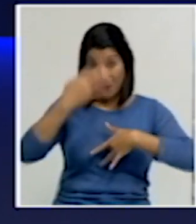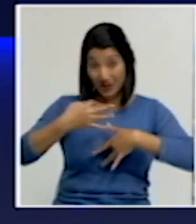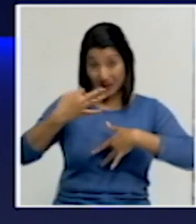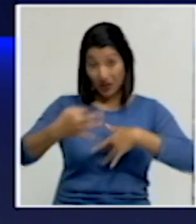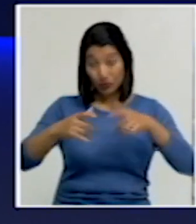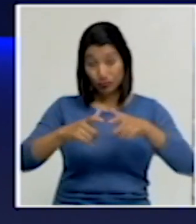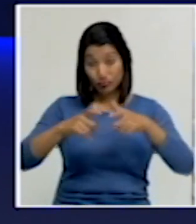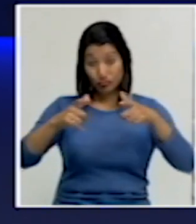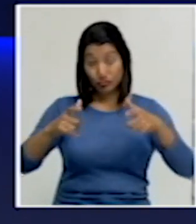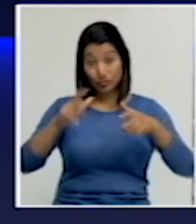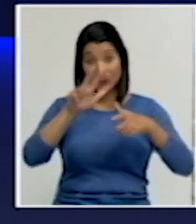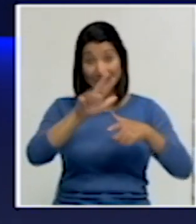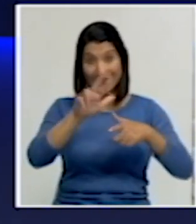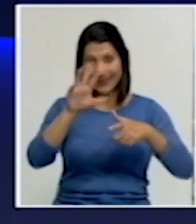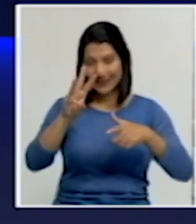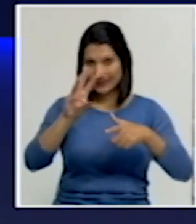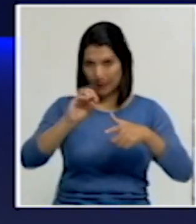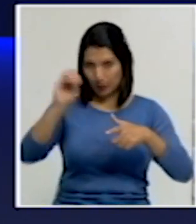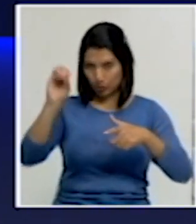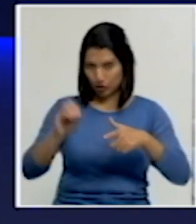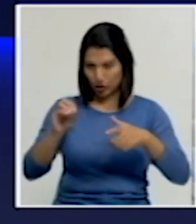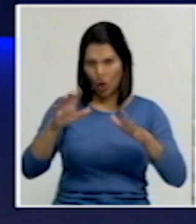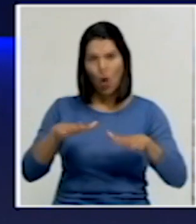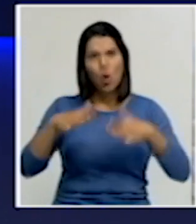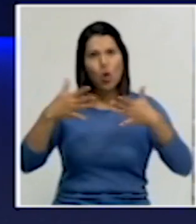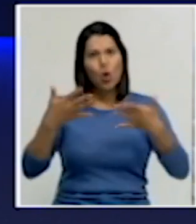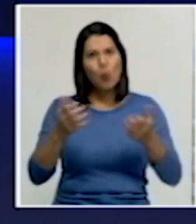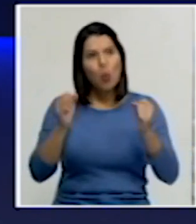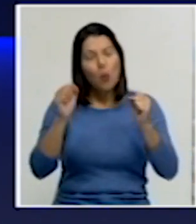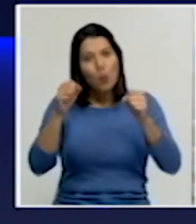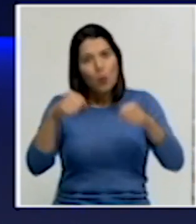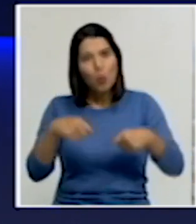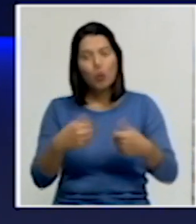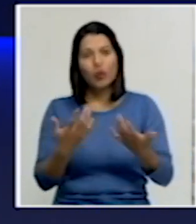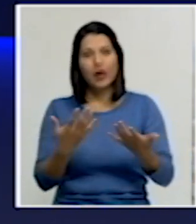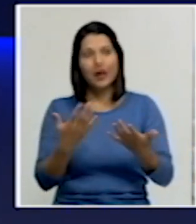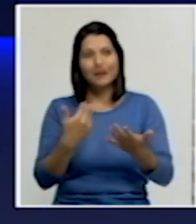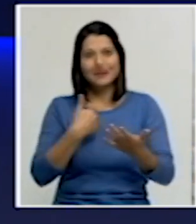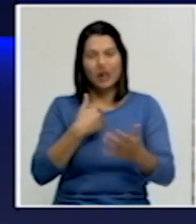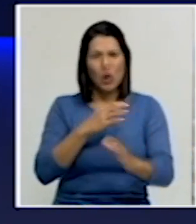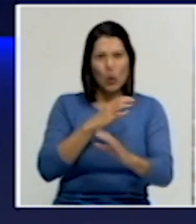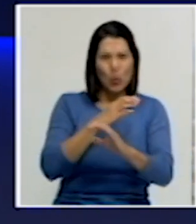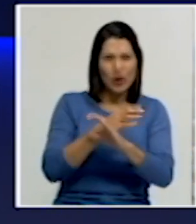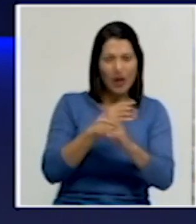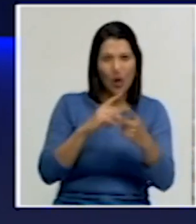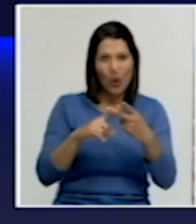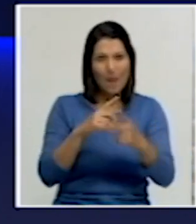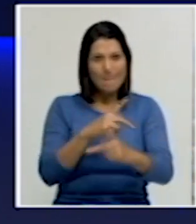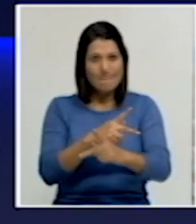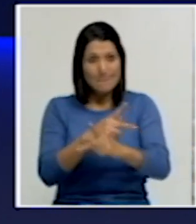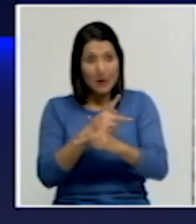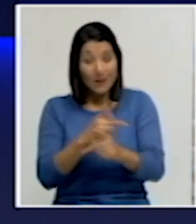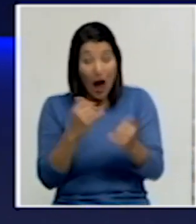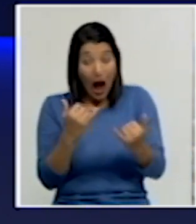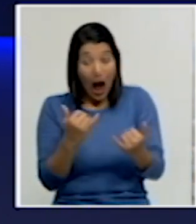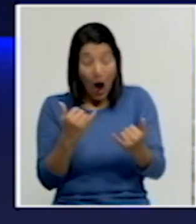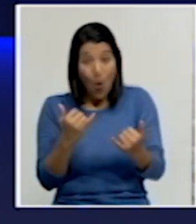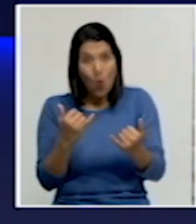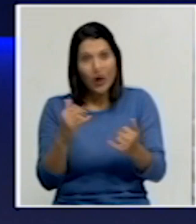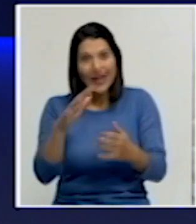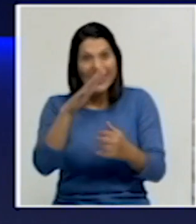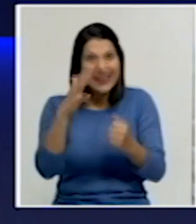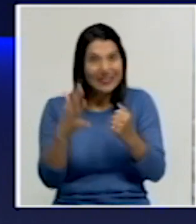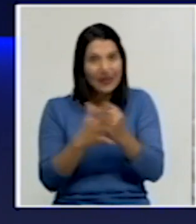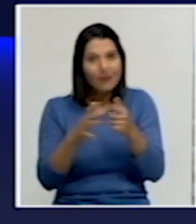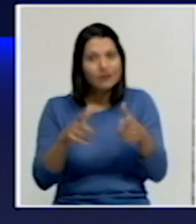36%. ¿Cómo abordar los cuidados y la prevención durante esta nueva ola de COVID?